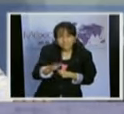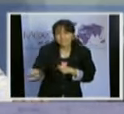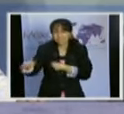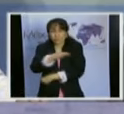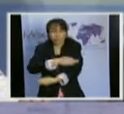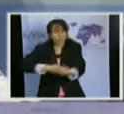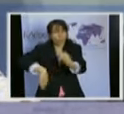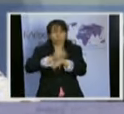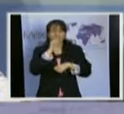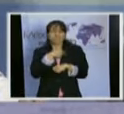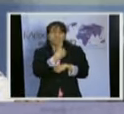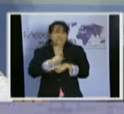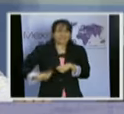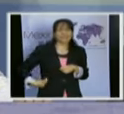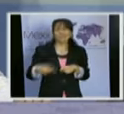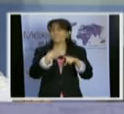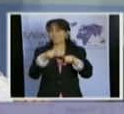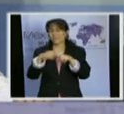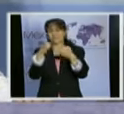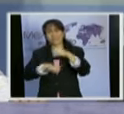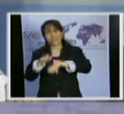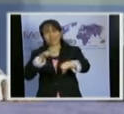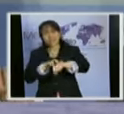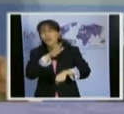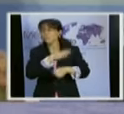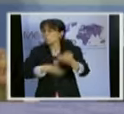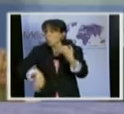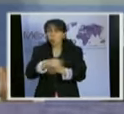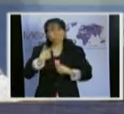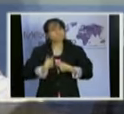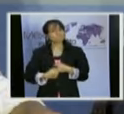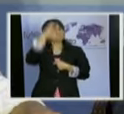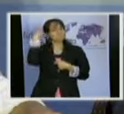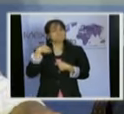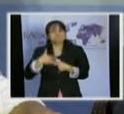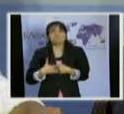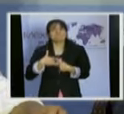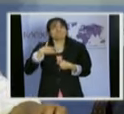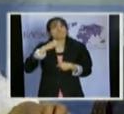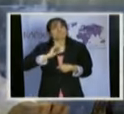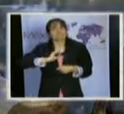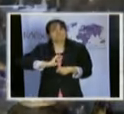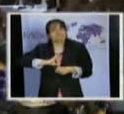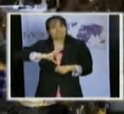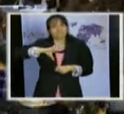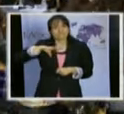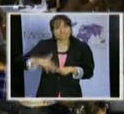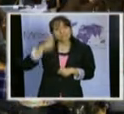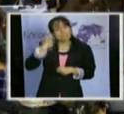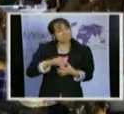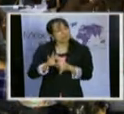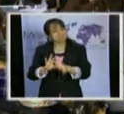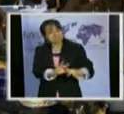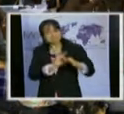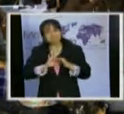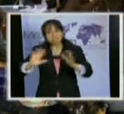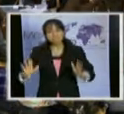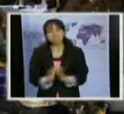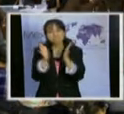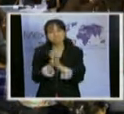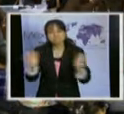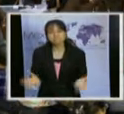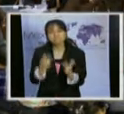por las raíces comunes y las aspiraciones de un mundo mejor. Como sociedad civil, somos